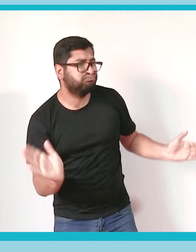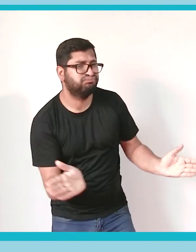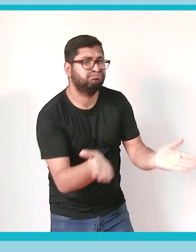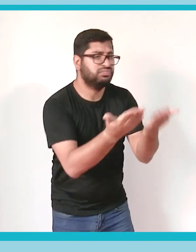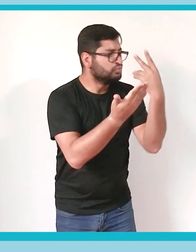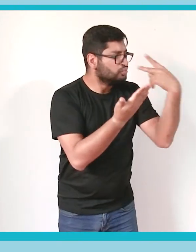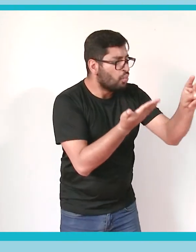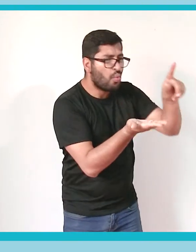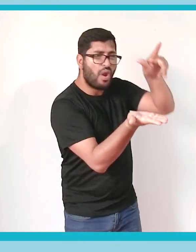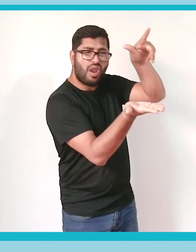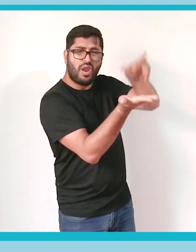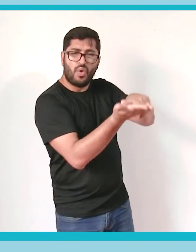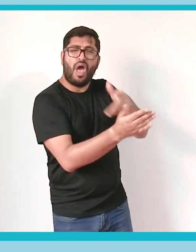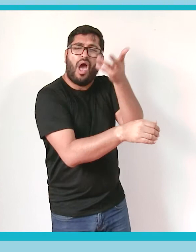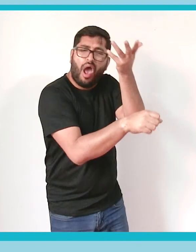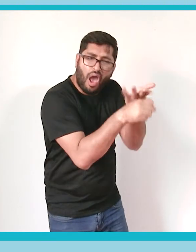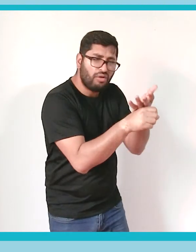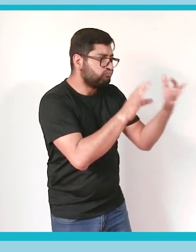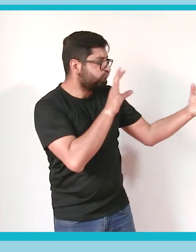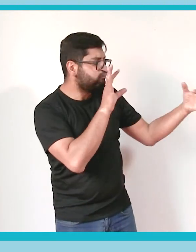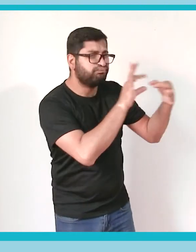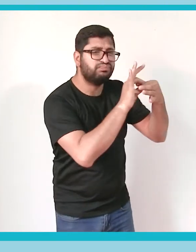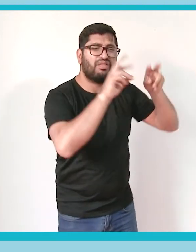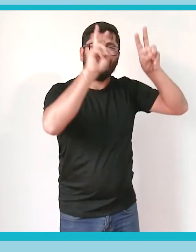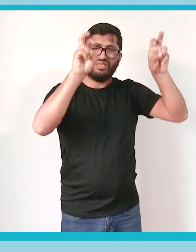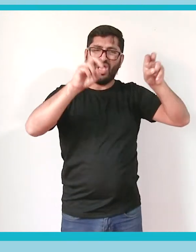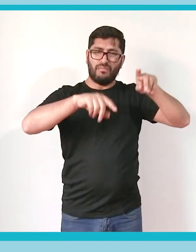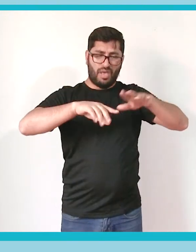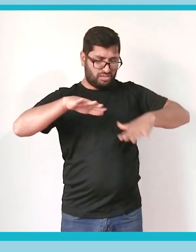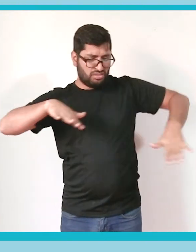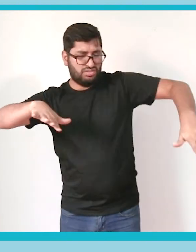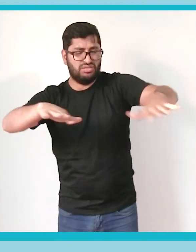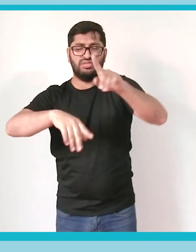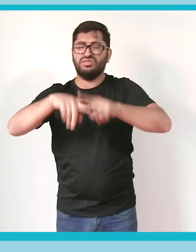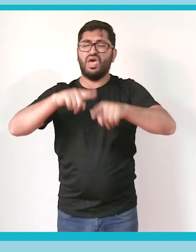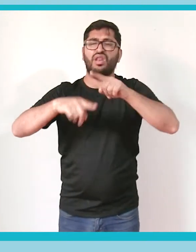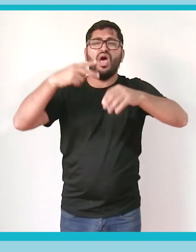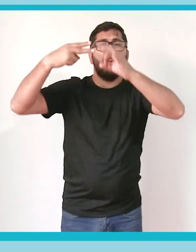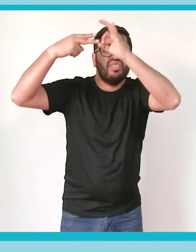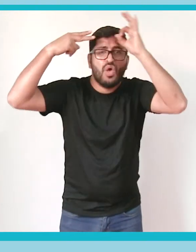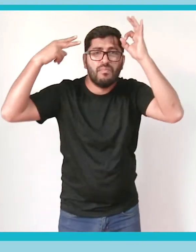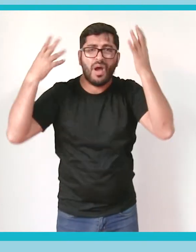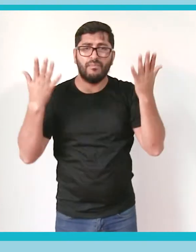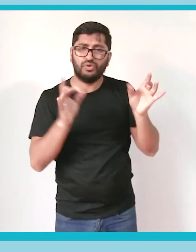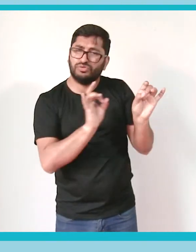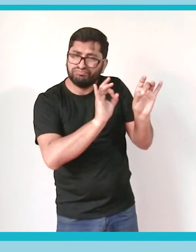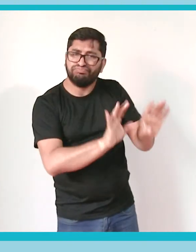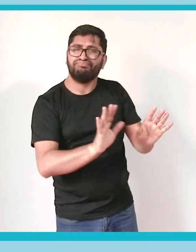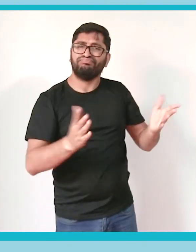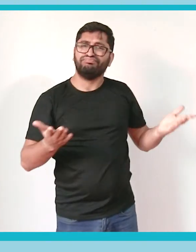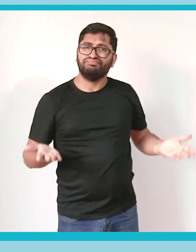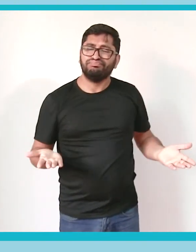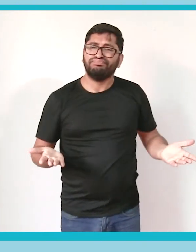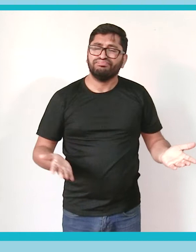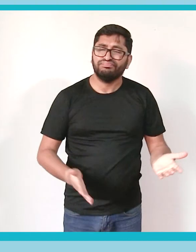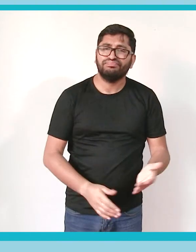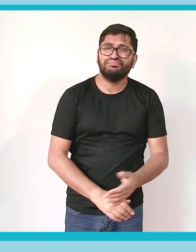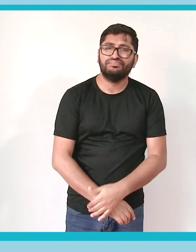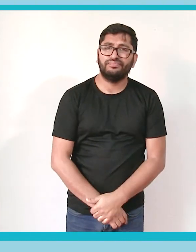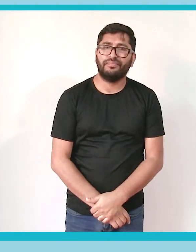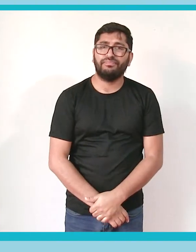fomentar lo que es el lenguaje, porque tiene que ver con la conexión con la tierra. Por algo somos mapuche, mapu, tierra